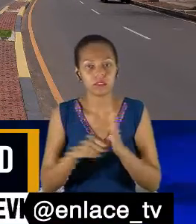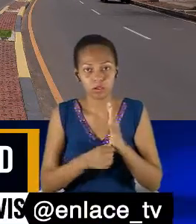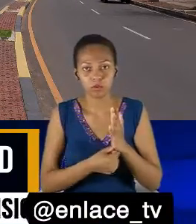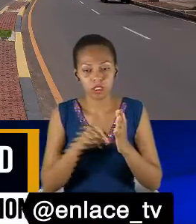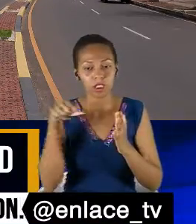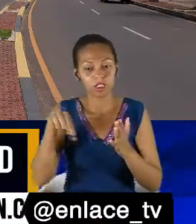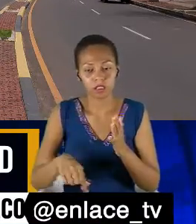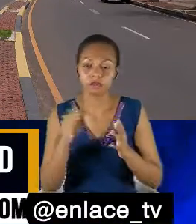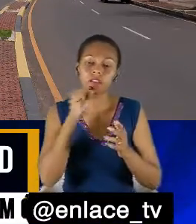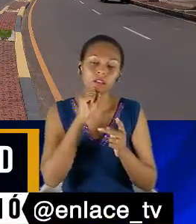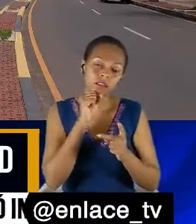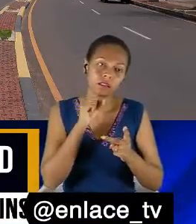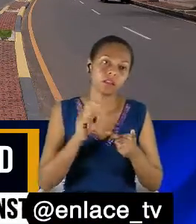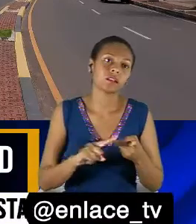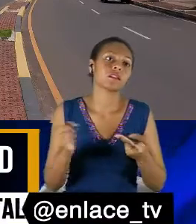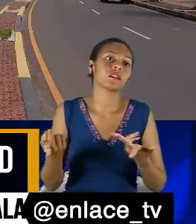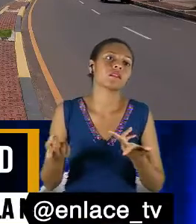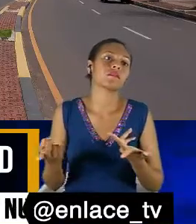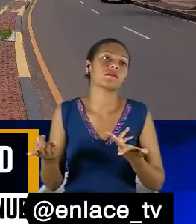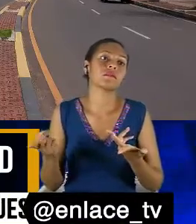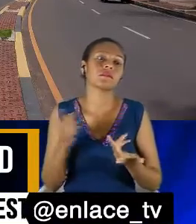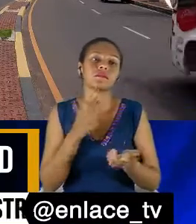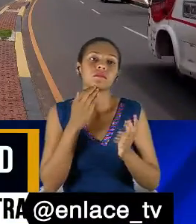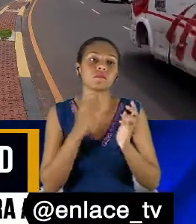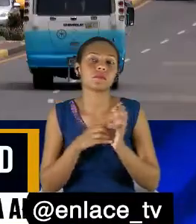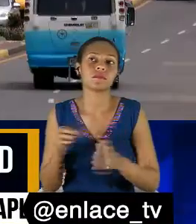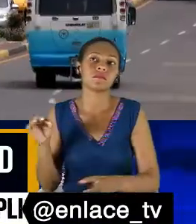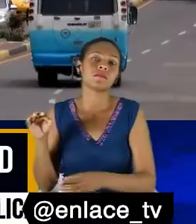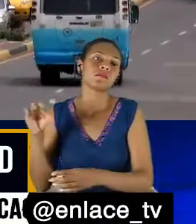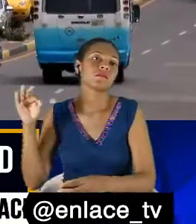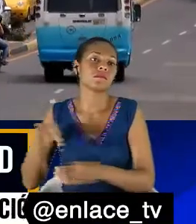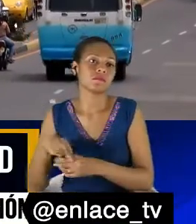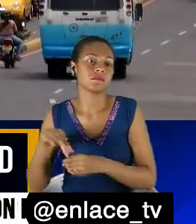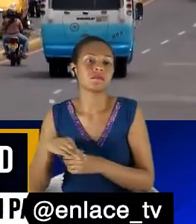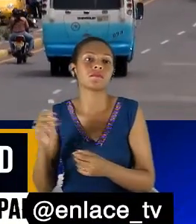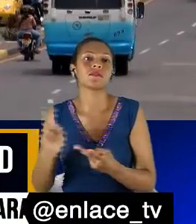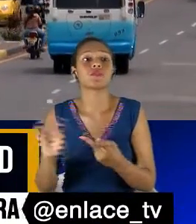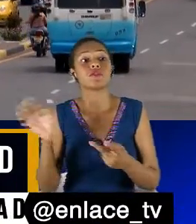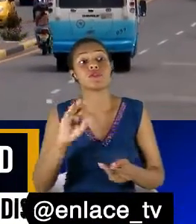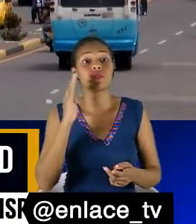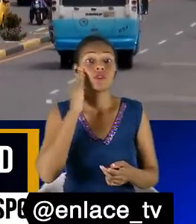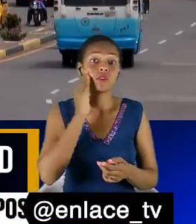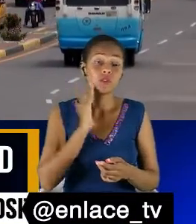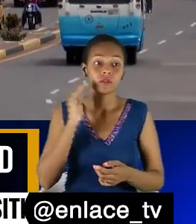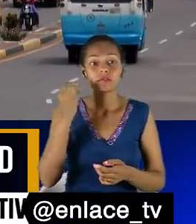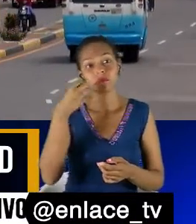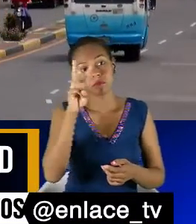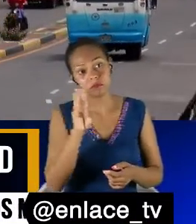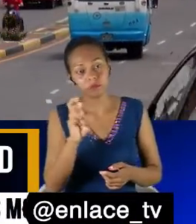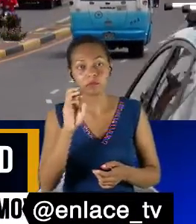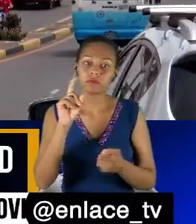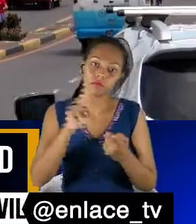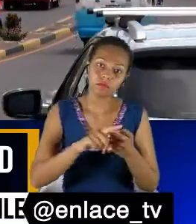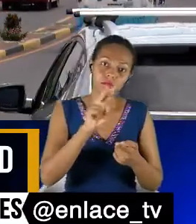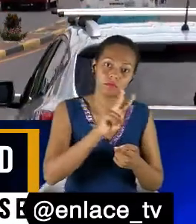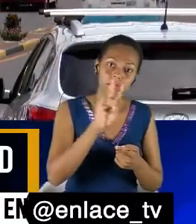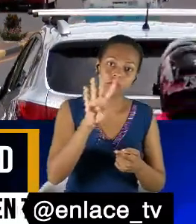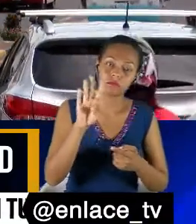encuentre en el censo electoral de 2011, y para los jóvenes que tengan edades entre 18 y 24